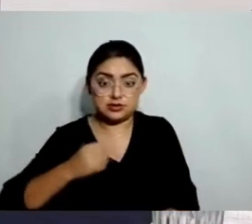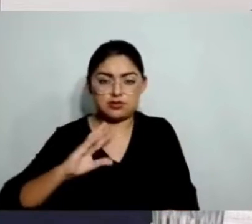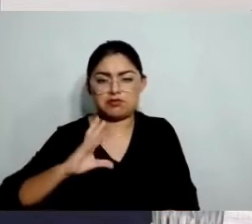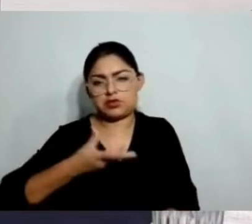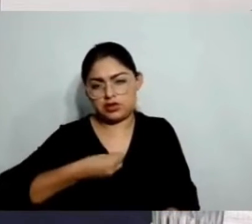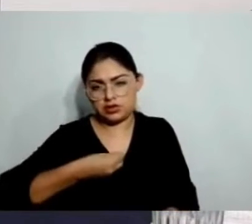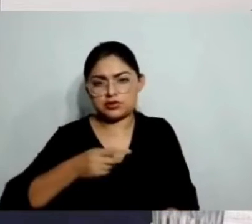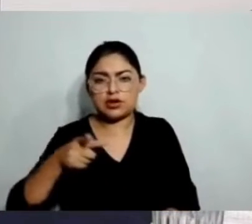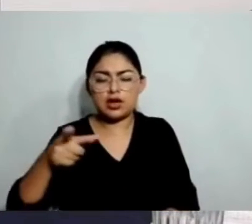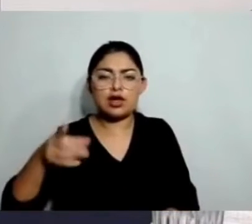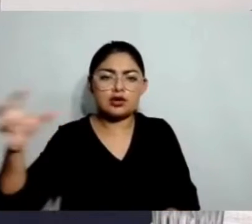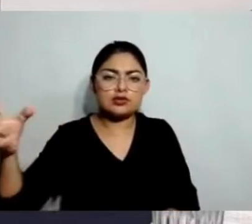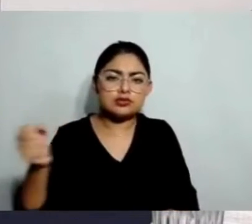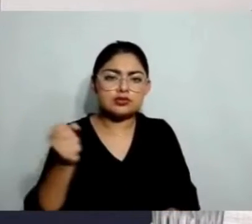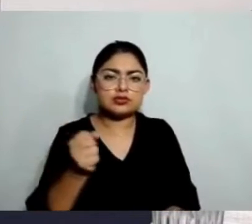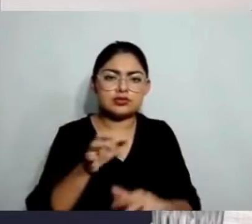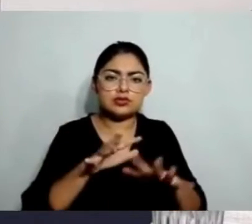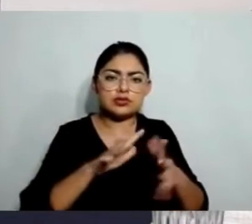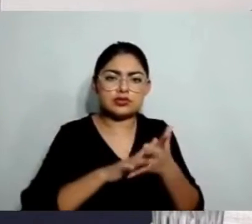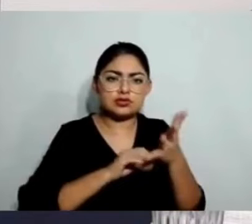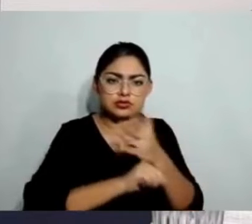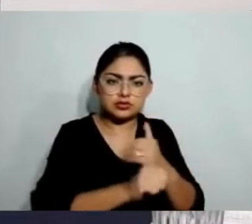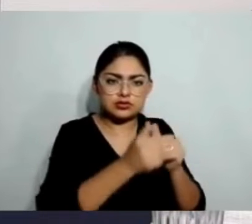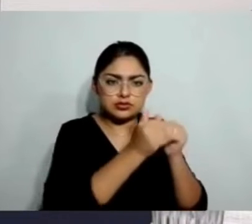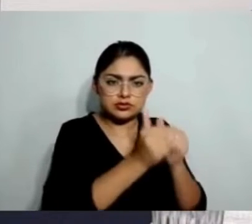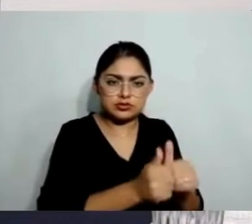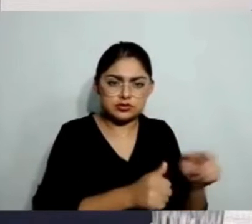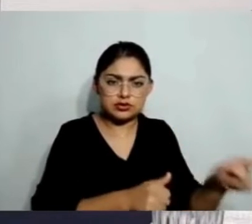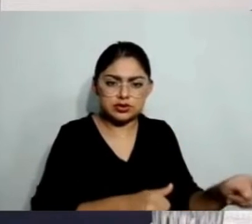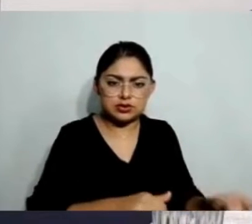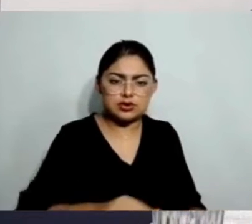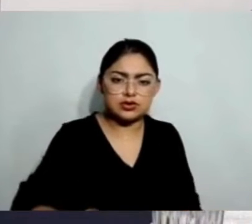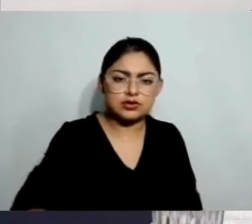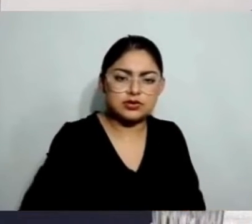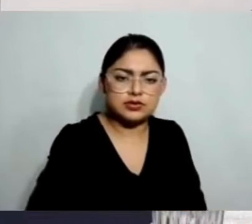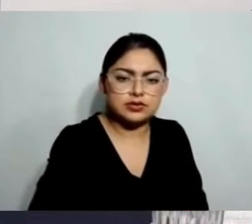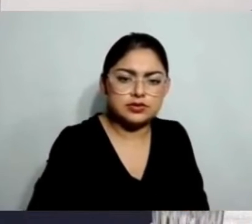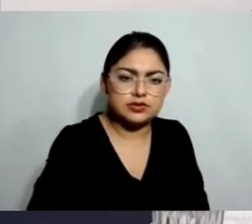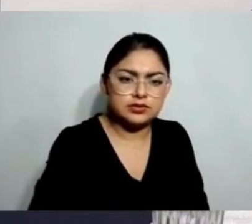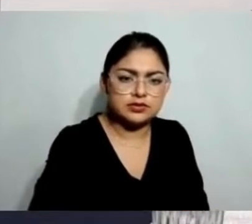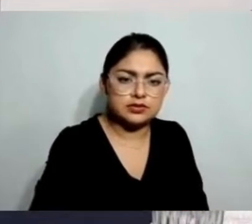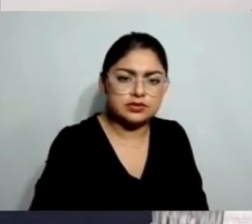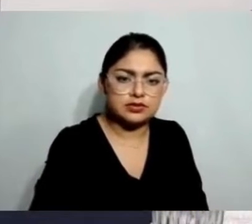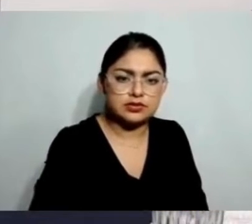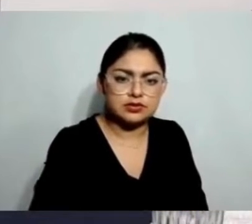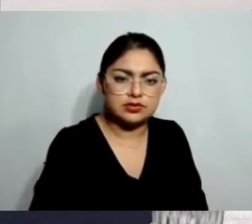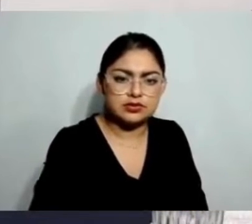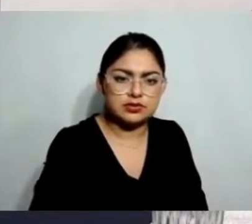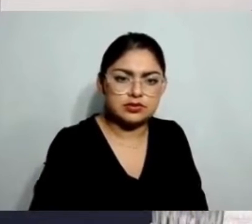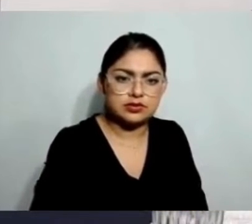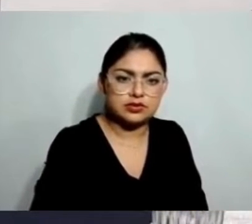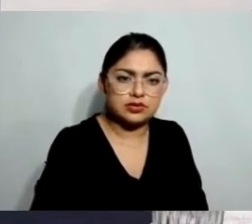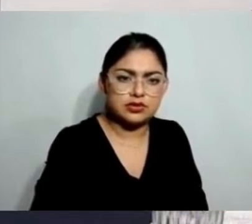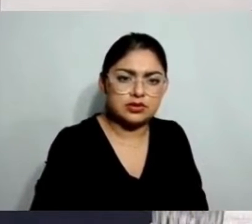los separos como barandilla o las celdas de la policía